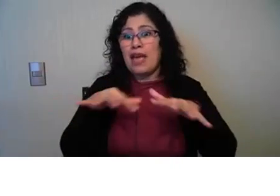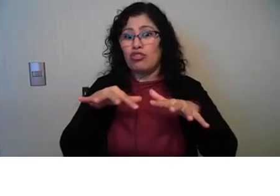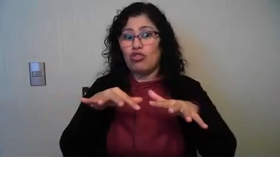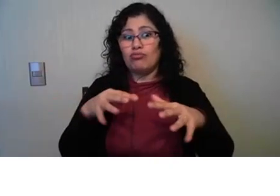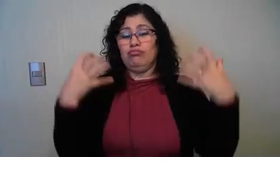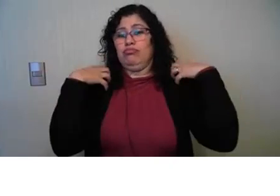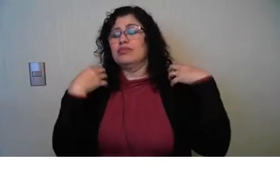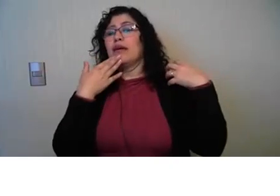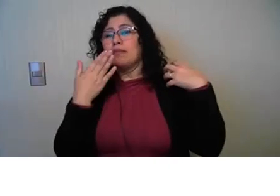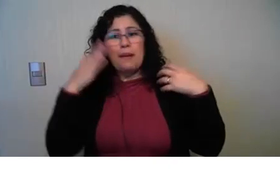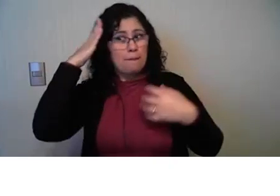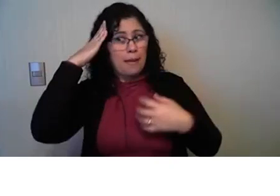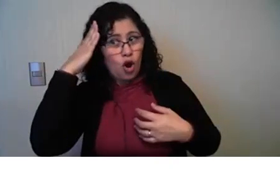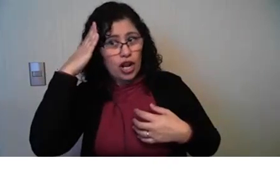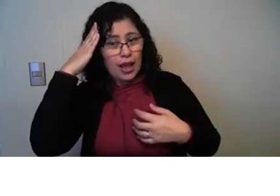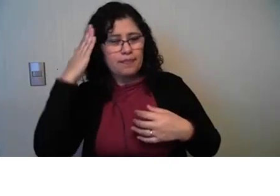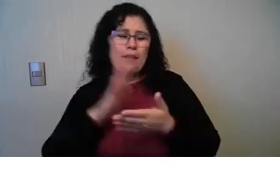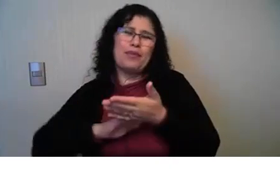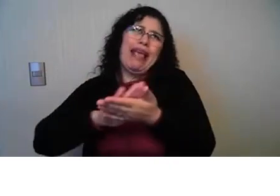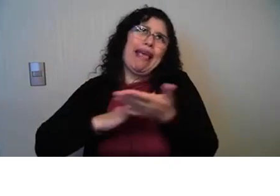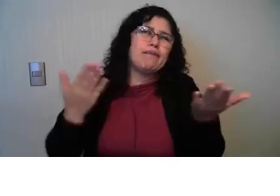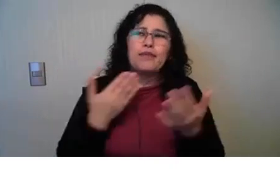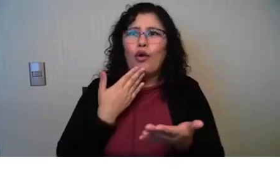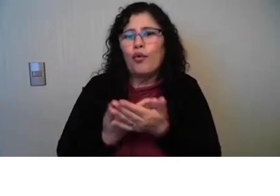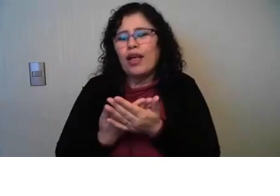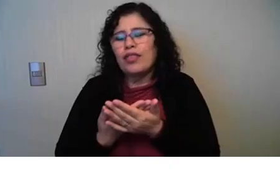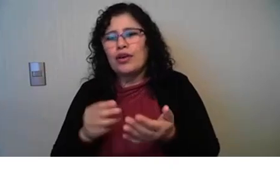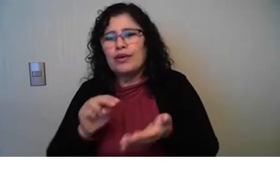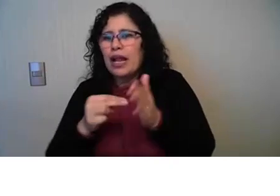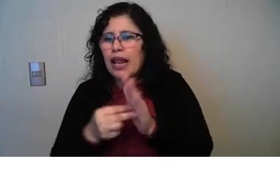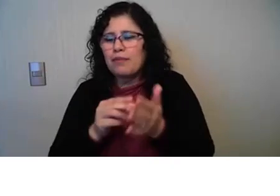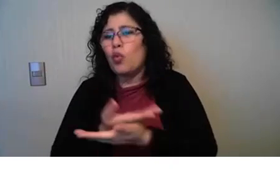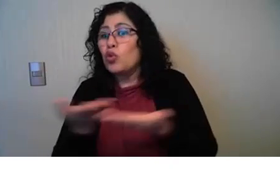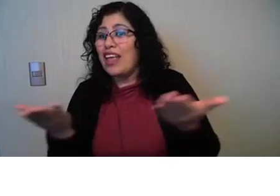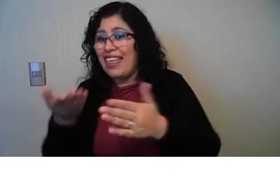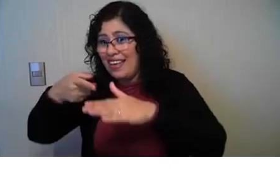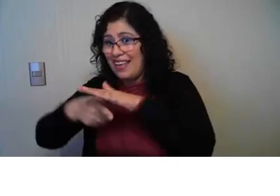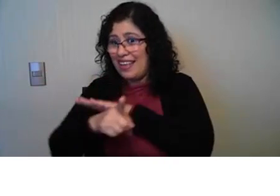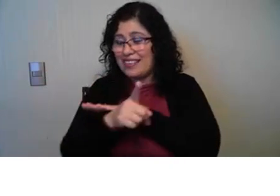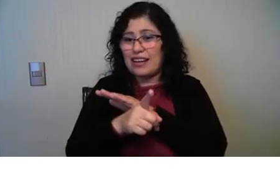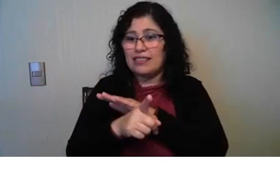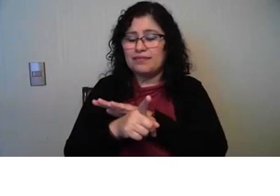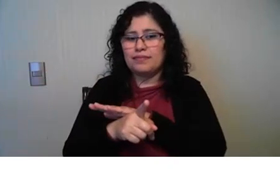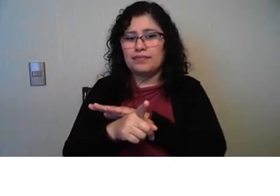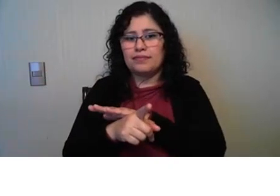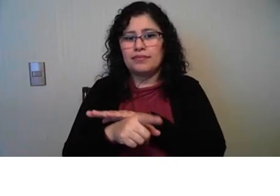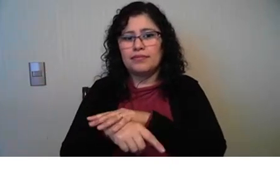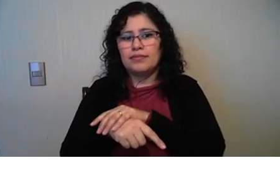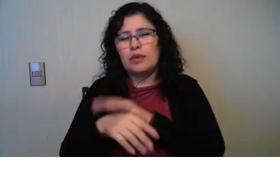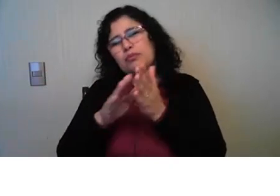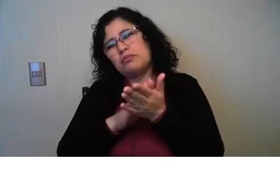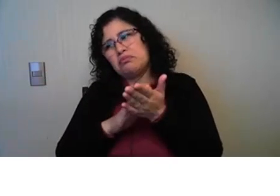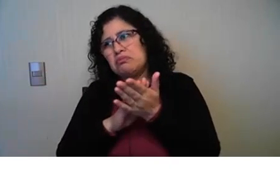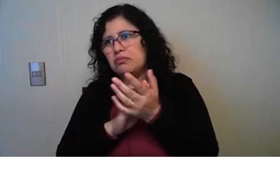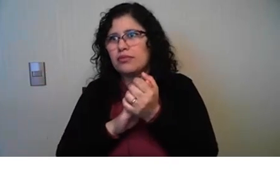El ejemplo que uno pudiera darle es cuando ustedes ingresan a,